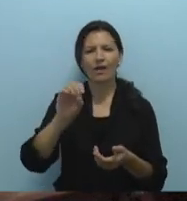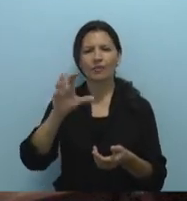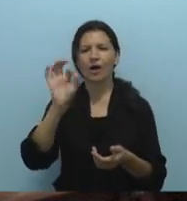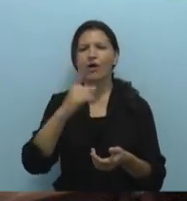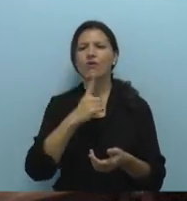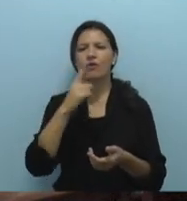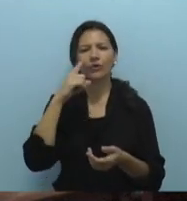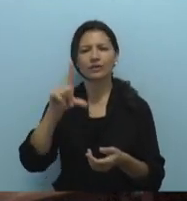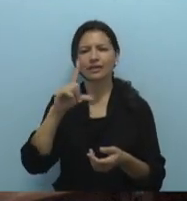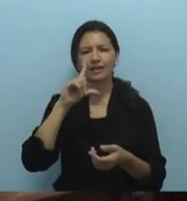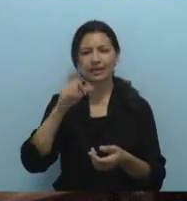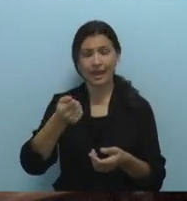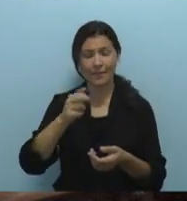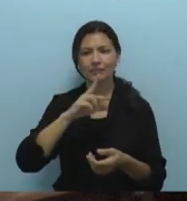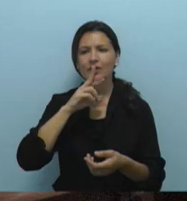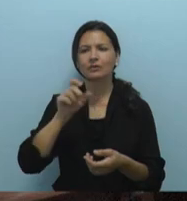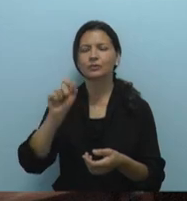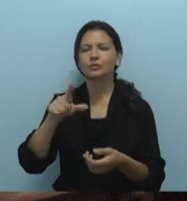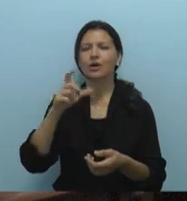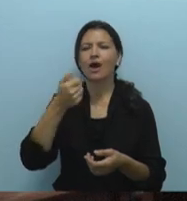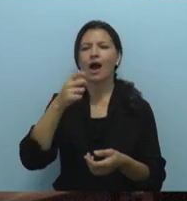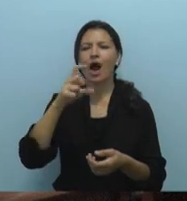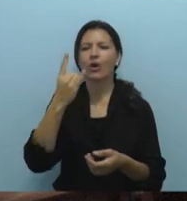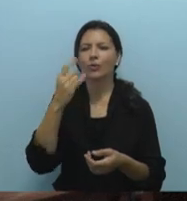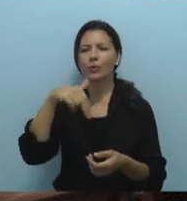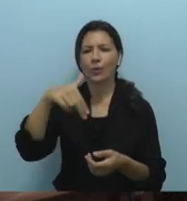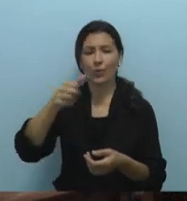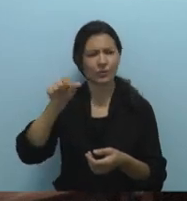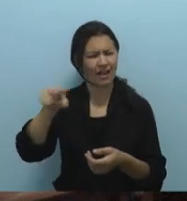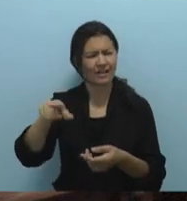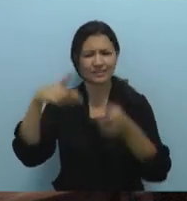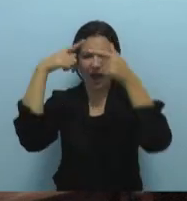que nos dejó físicamente en estos días. Otilia